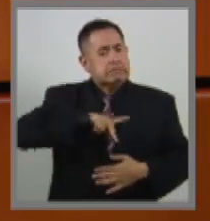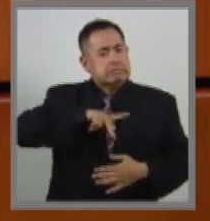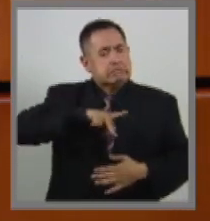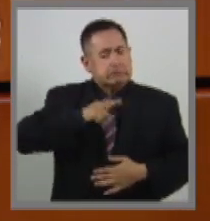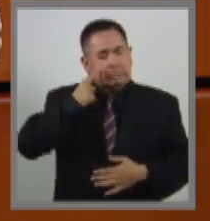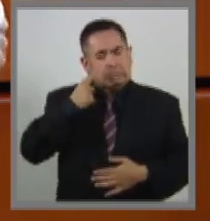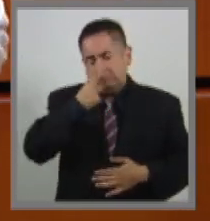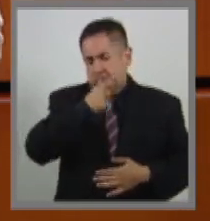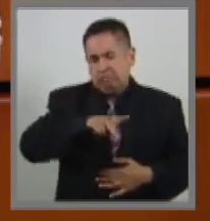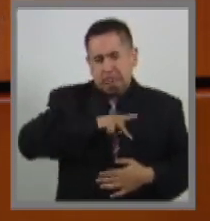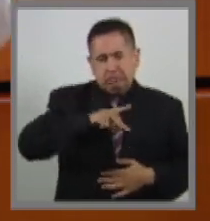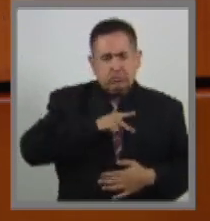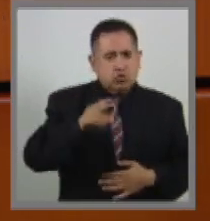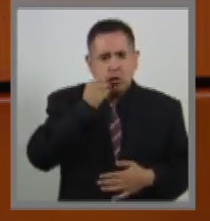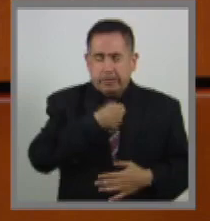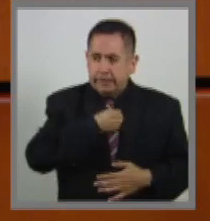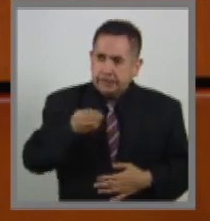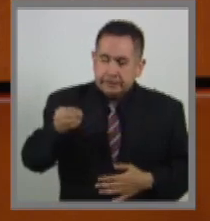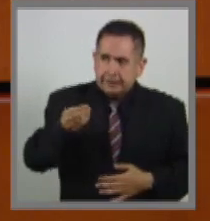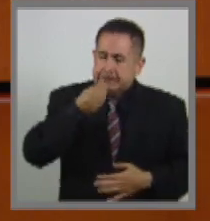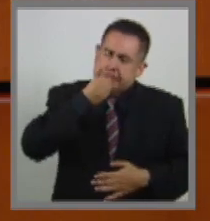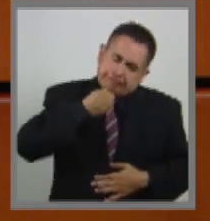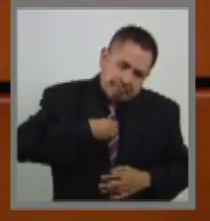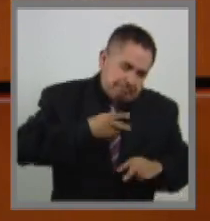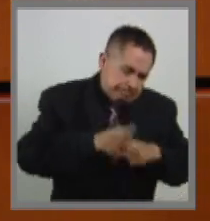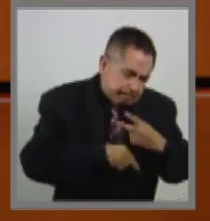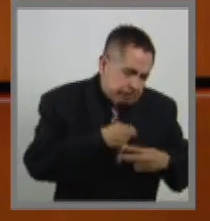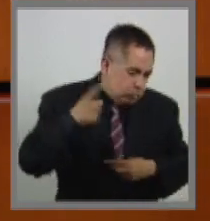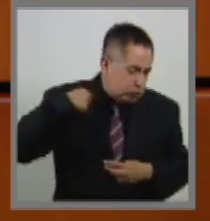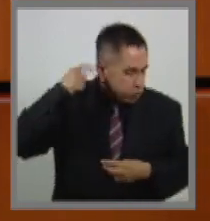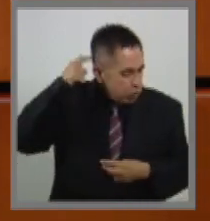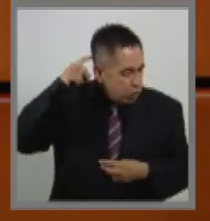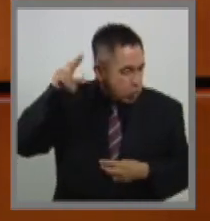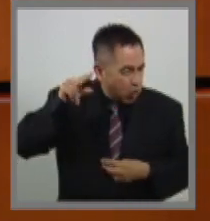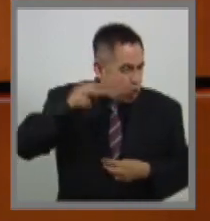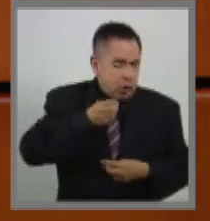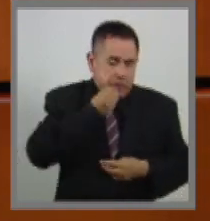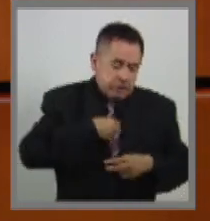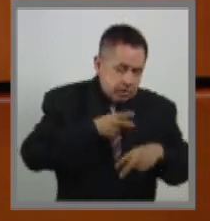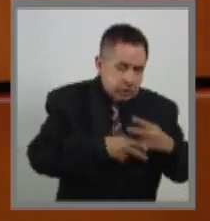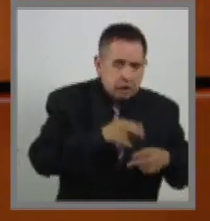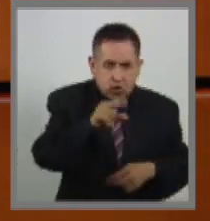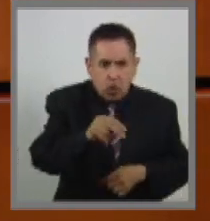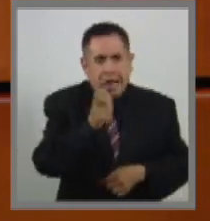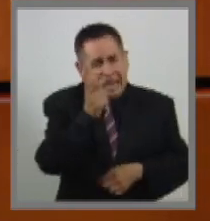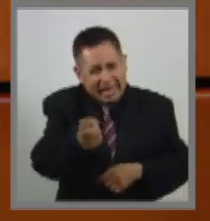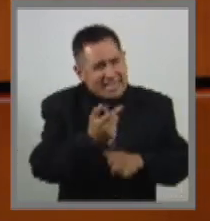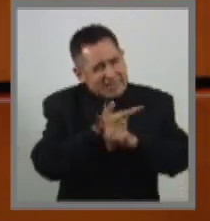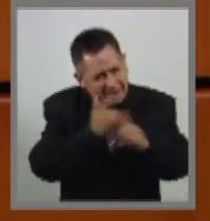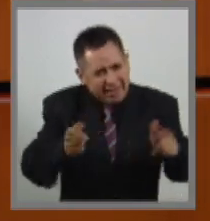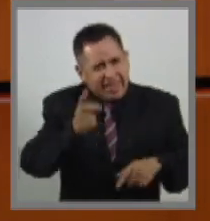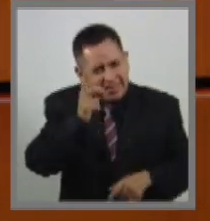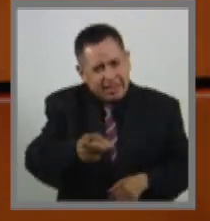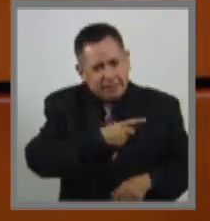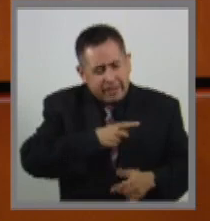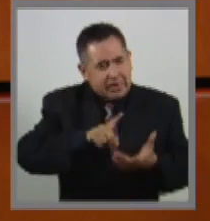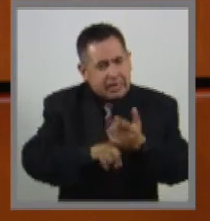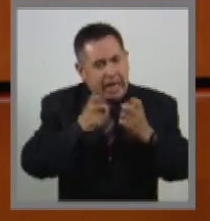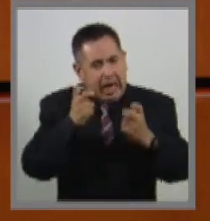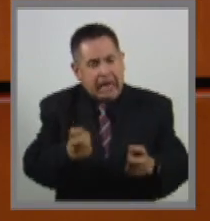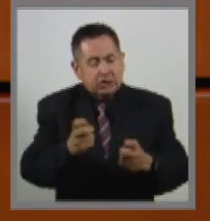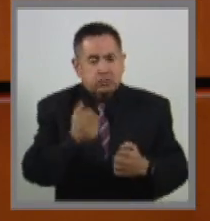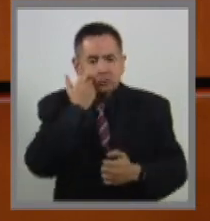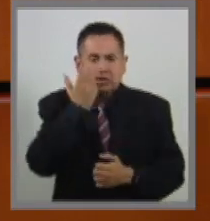una persona a que actúe contra su conciencia. Esa es la libertad, eso es lo que debe estar a discusión y eso